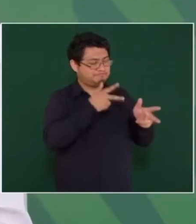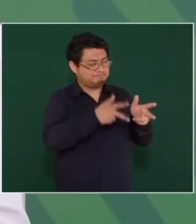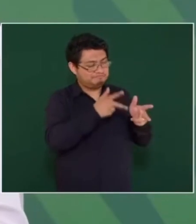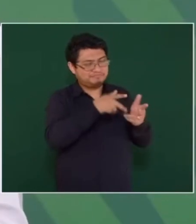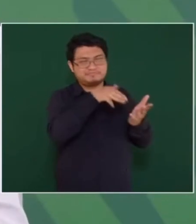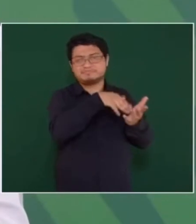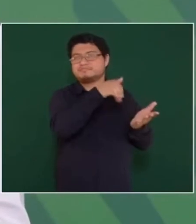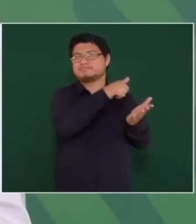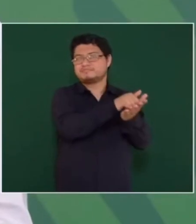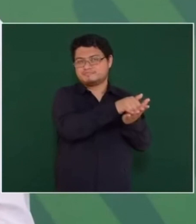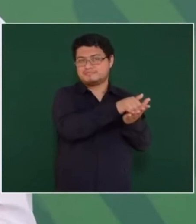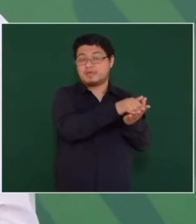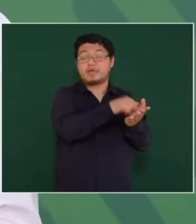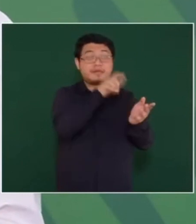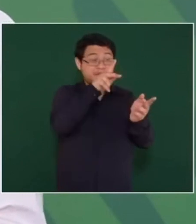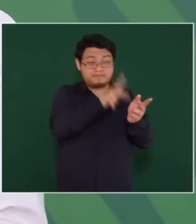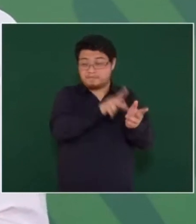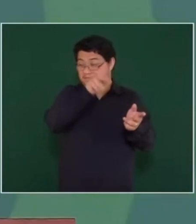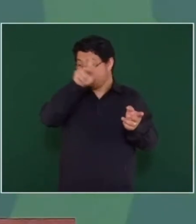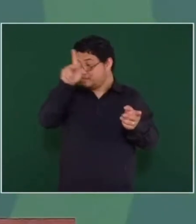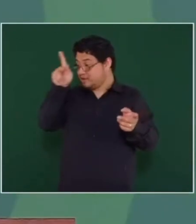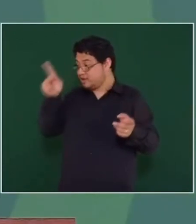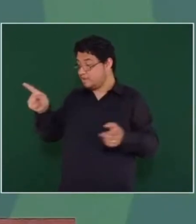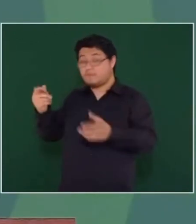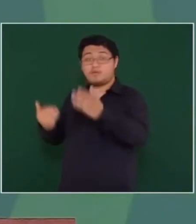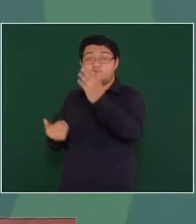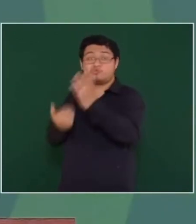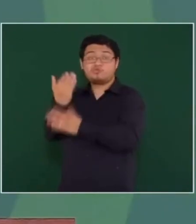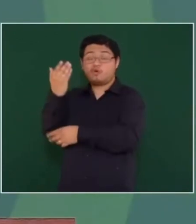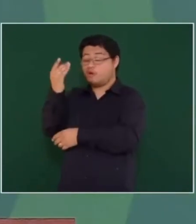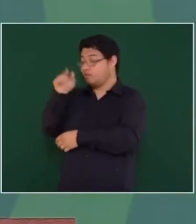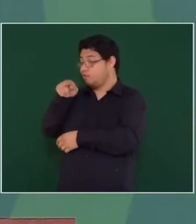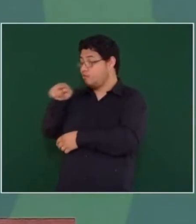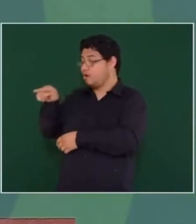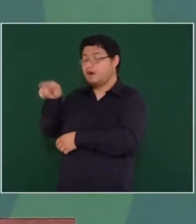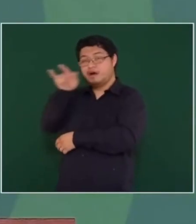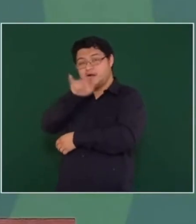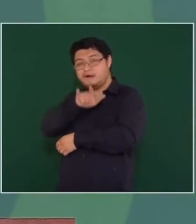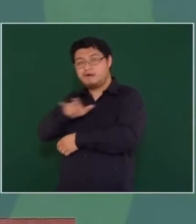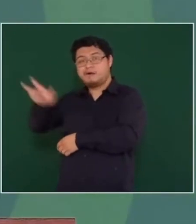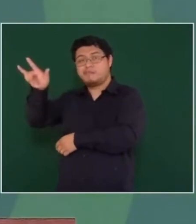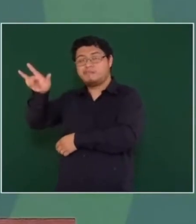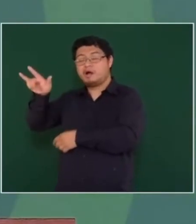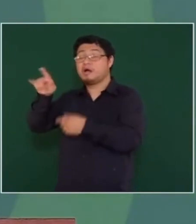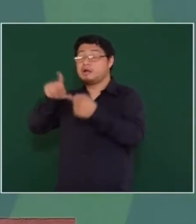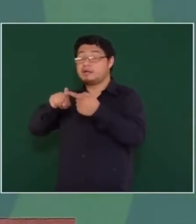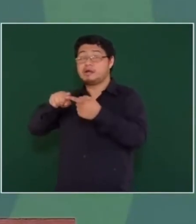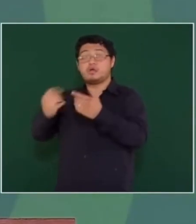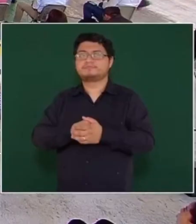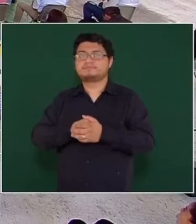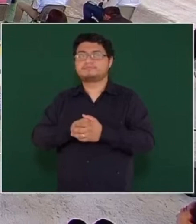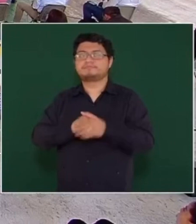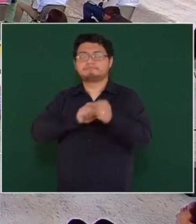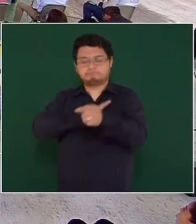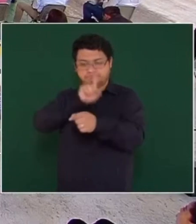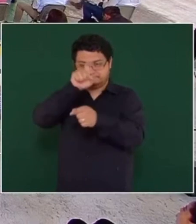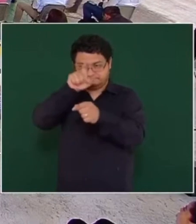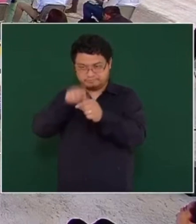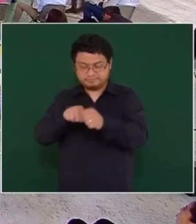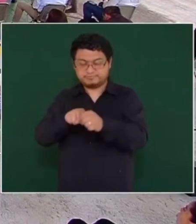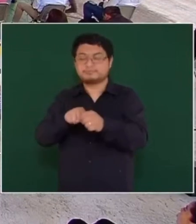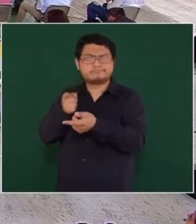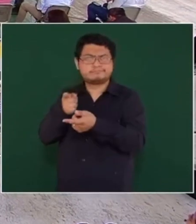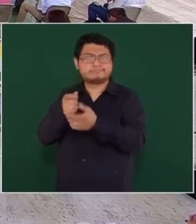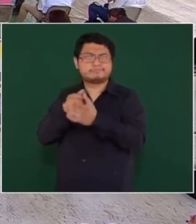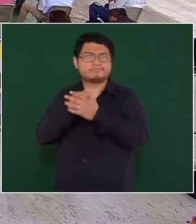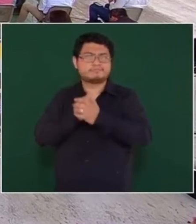y el aeropuerto Felipe Ángeles y el nuevo aeropuerto de Tulum, pero se va a agregar manejo del